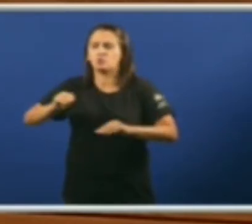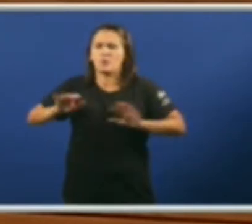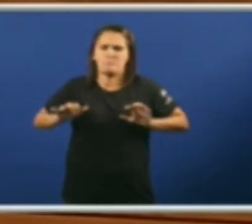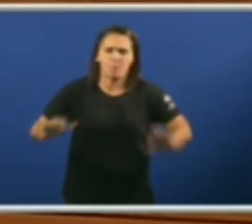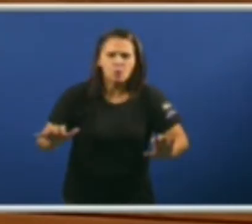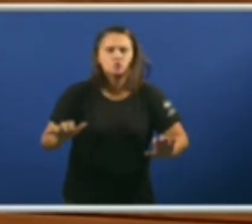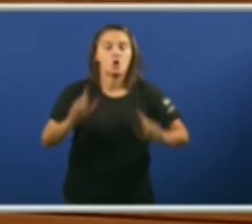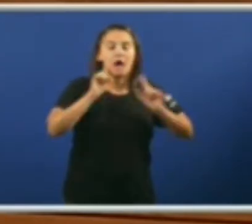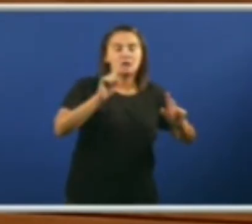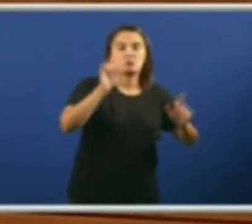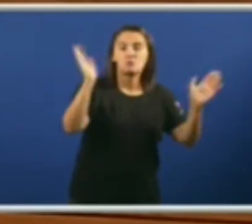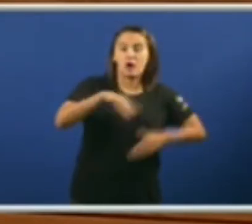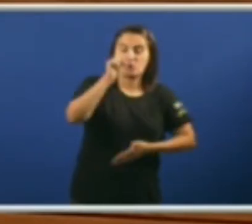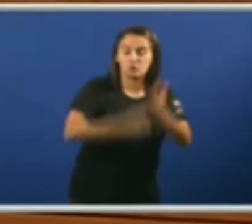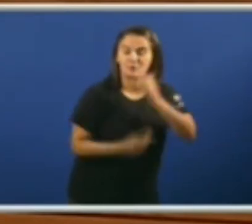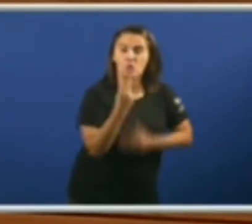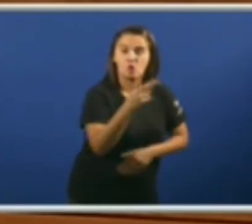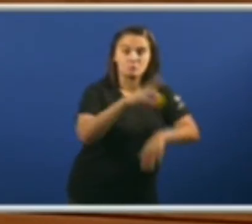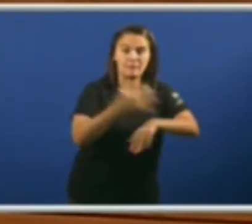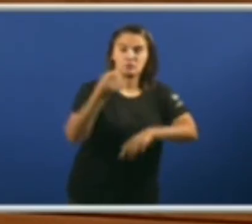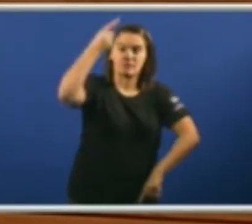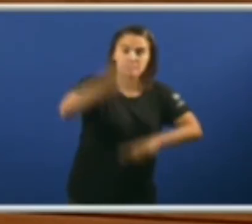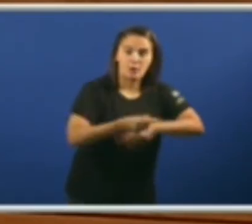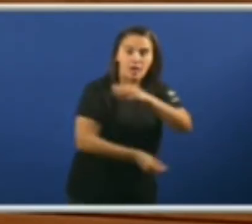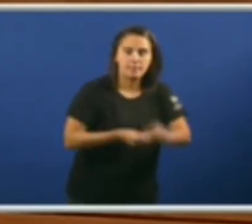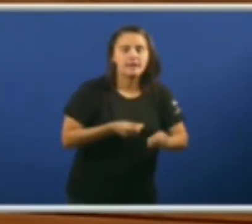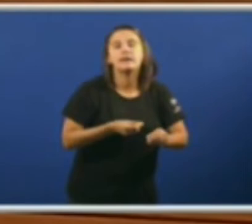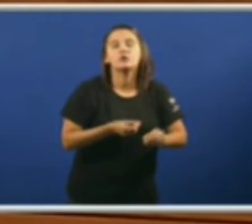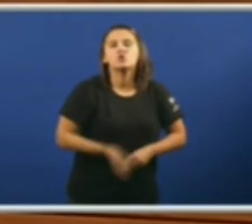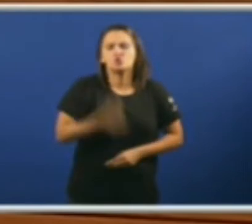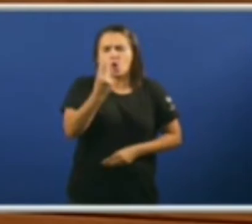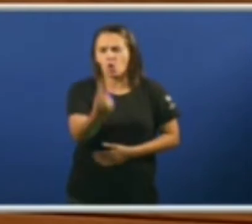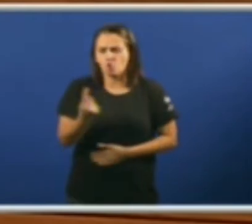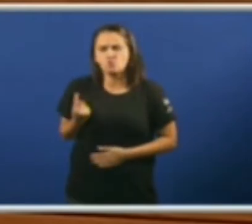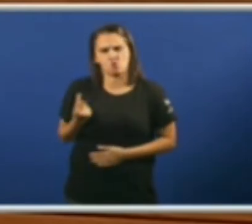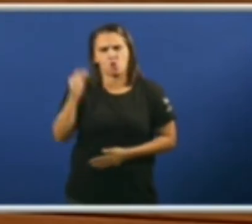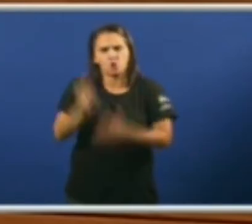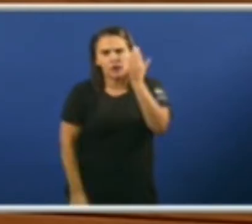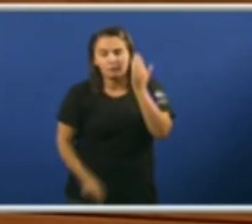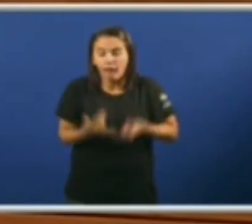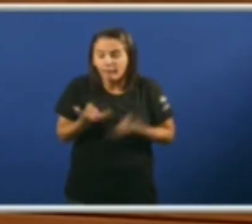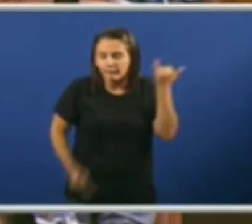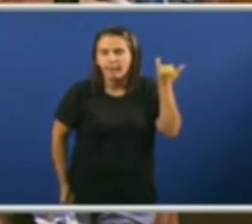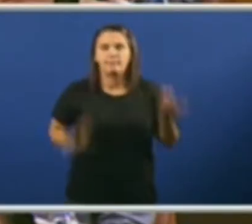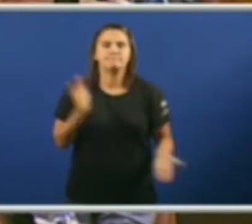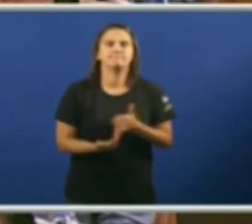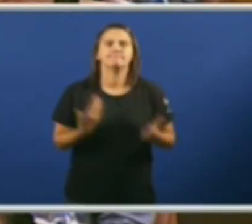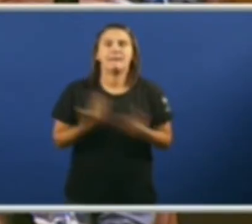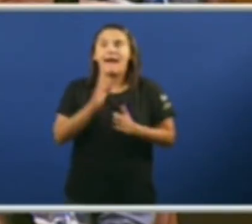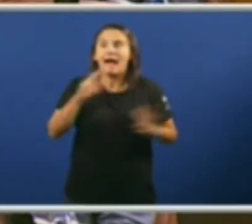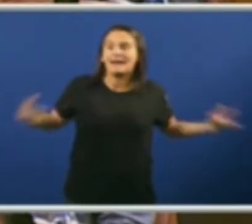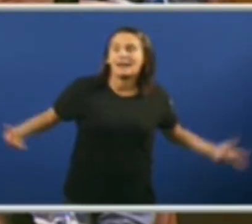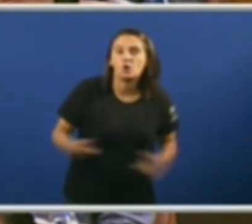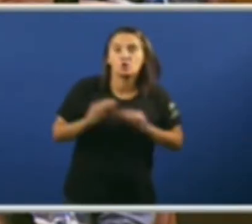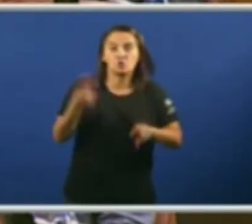en vez de contratar aos 2 médicos que tiñan obriga de contratar, só están contratando a un. E ao final vemos como esos recortes e